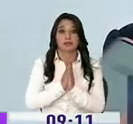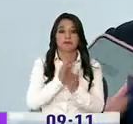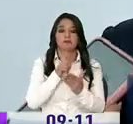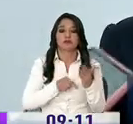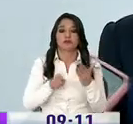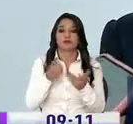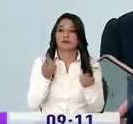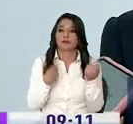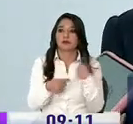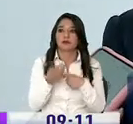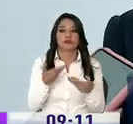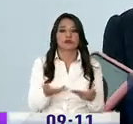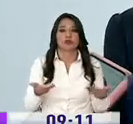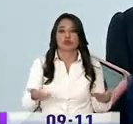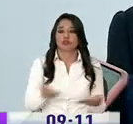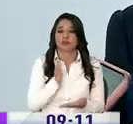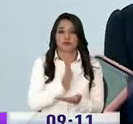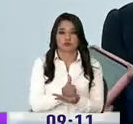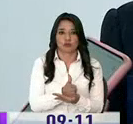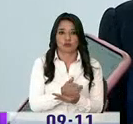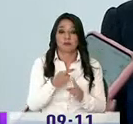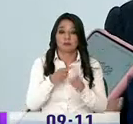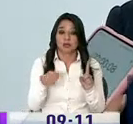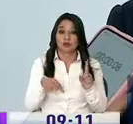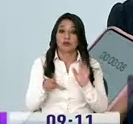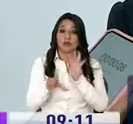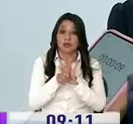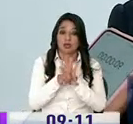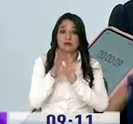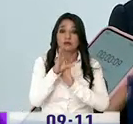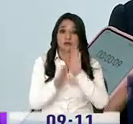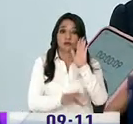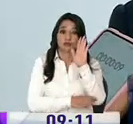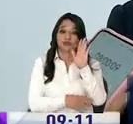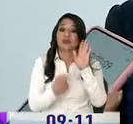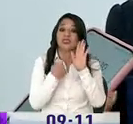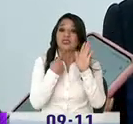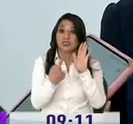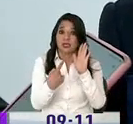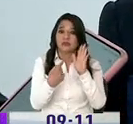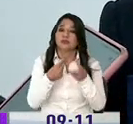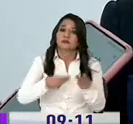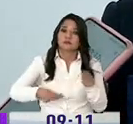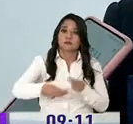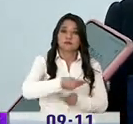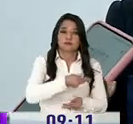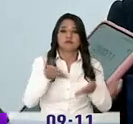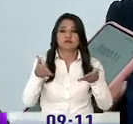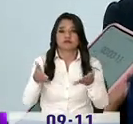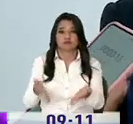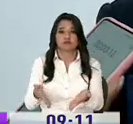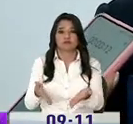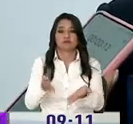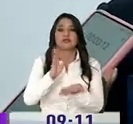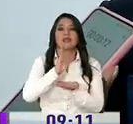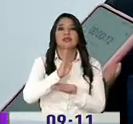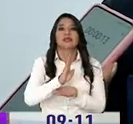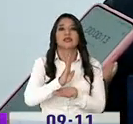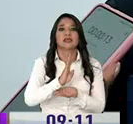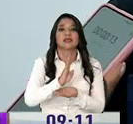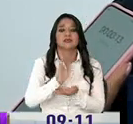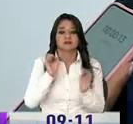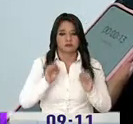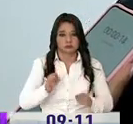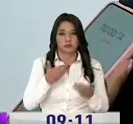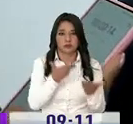prohibición de enajenar de sus bienes, pero legal y constitucionalmente, para garantizar una reparación integral a favor del Instituto Ecuatoriano